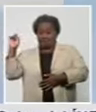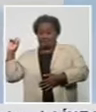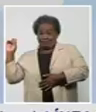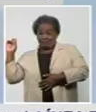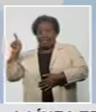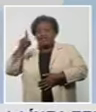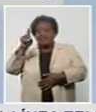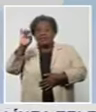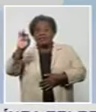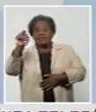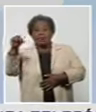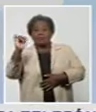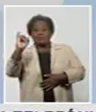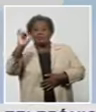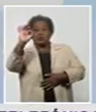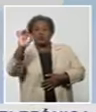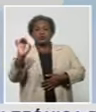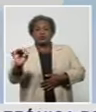17,6%.